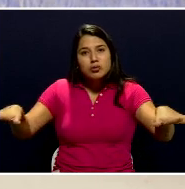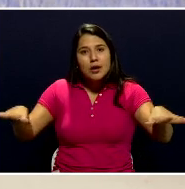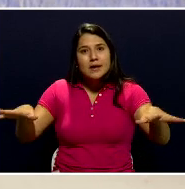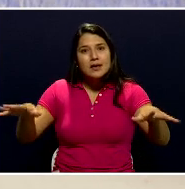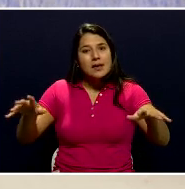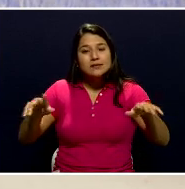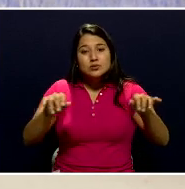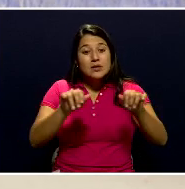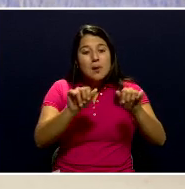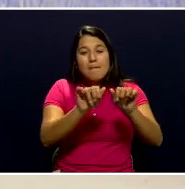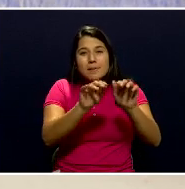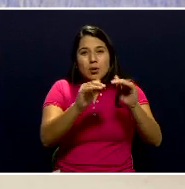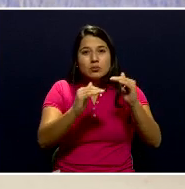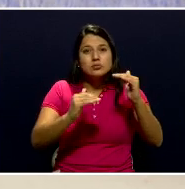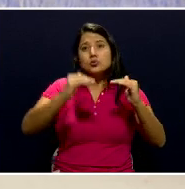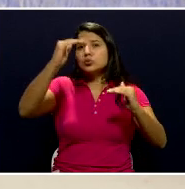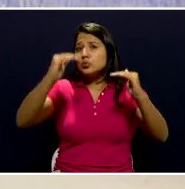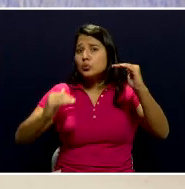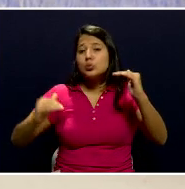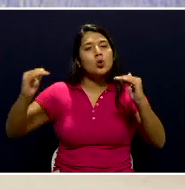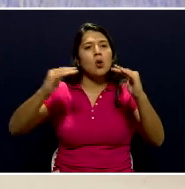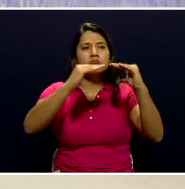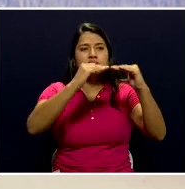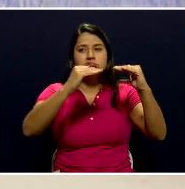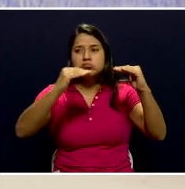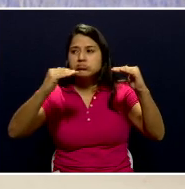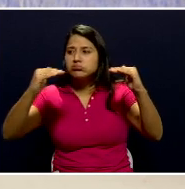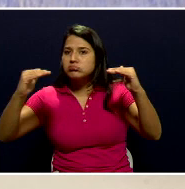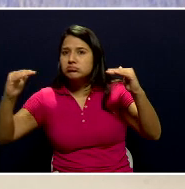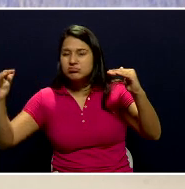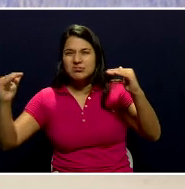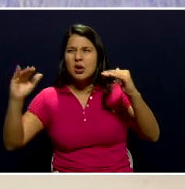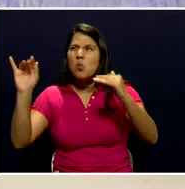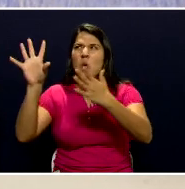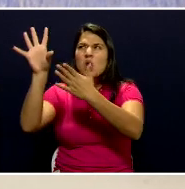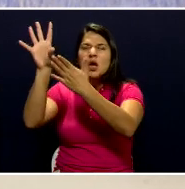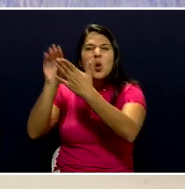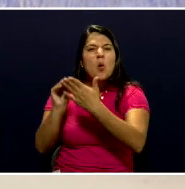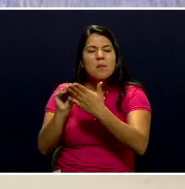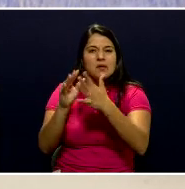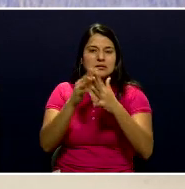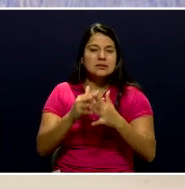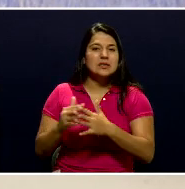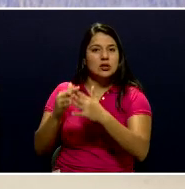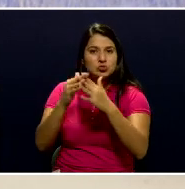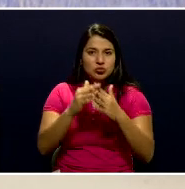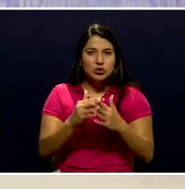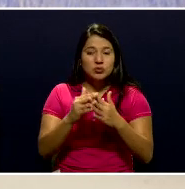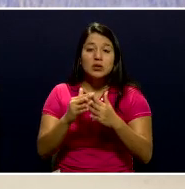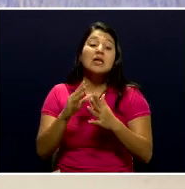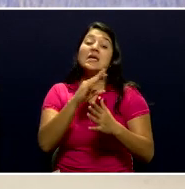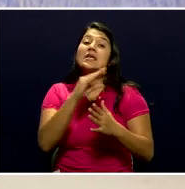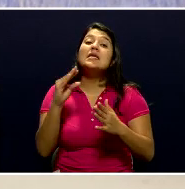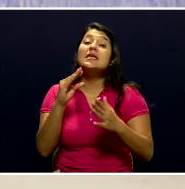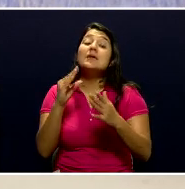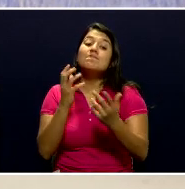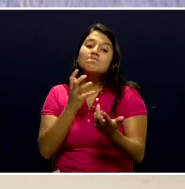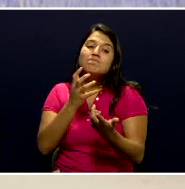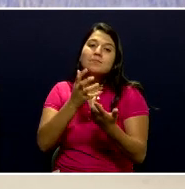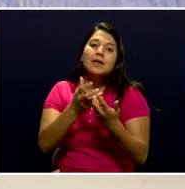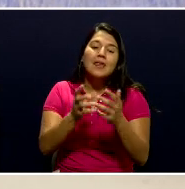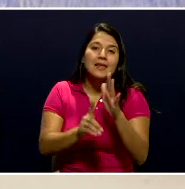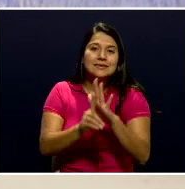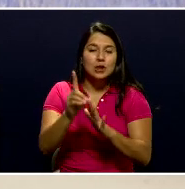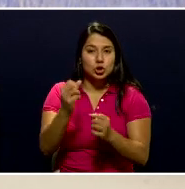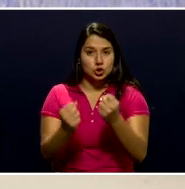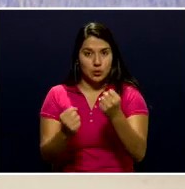plana, que viene de modelos urbanos principalmente de Estados Unidos y vinculados al desarrollo del automóvil. Entonces, en cada